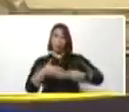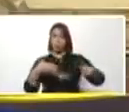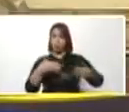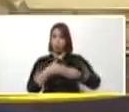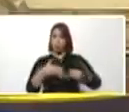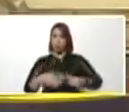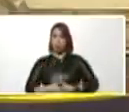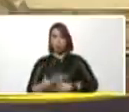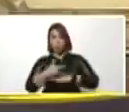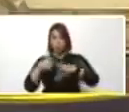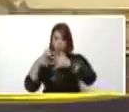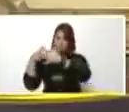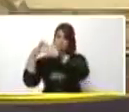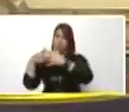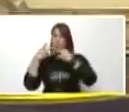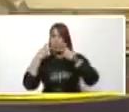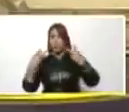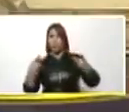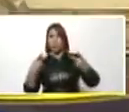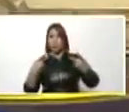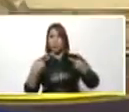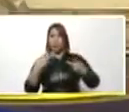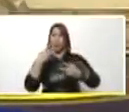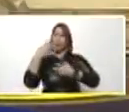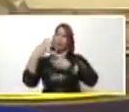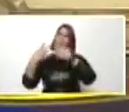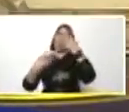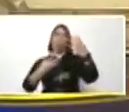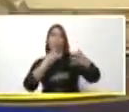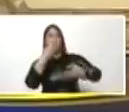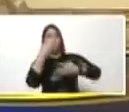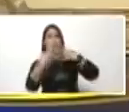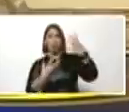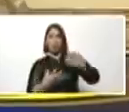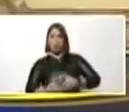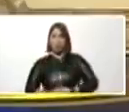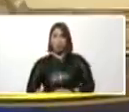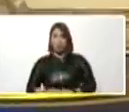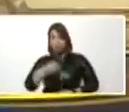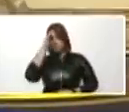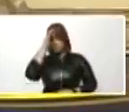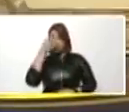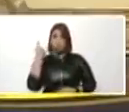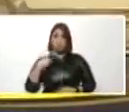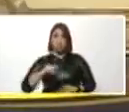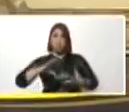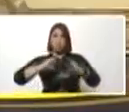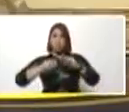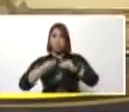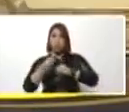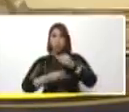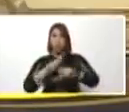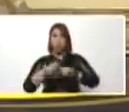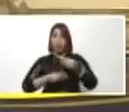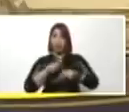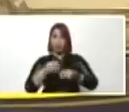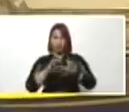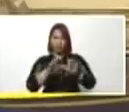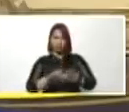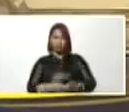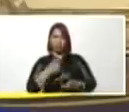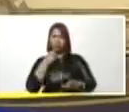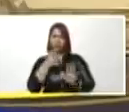el gobierno de Estados Unidos lo declara desparpajadamente. No sé si esto tiene traducción, cuando le hacen la traducción a ellos de lo que yo